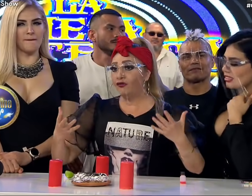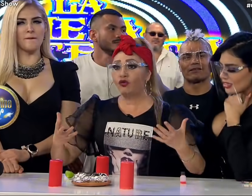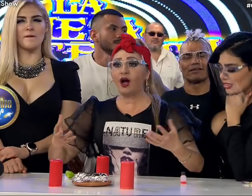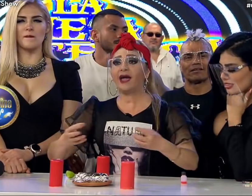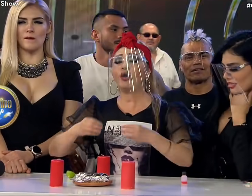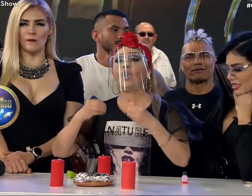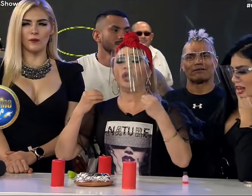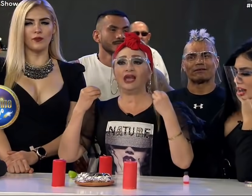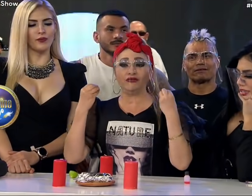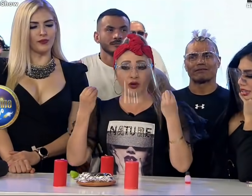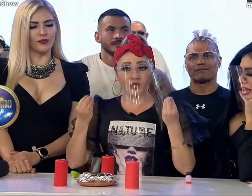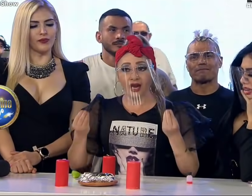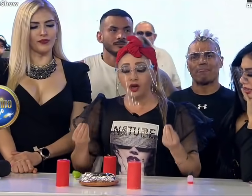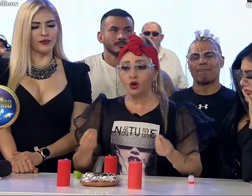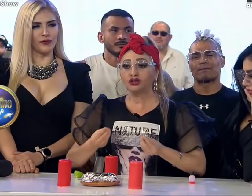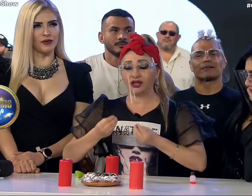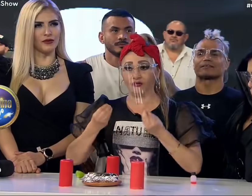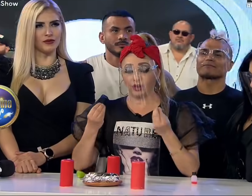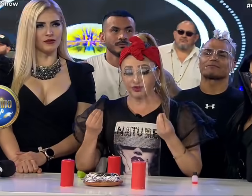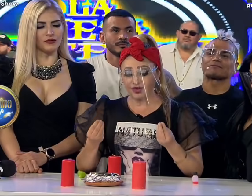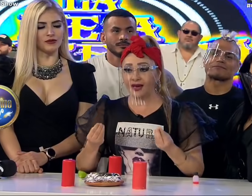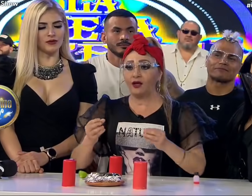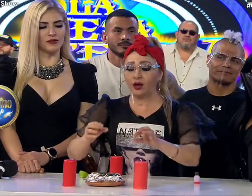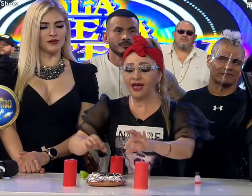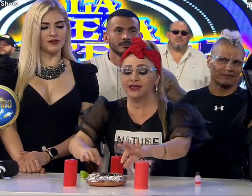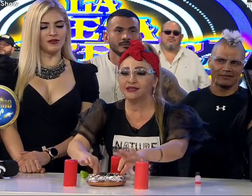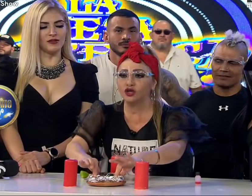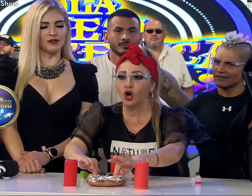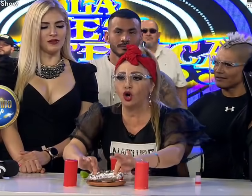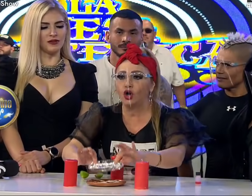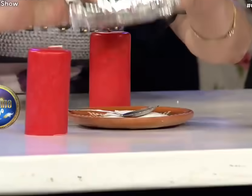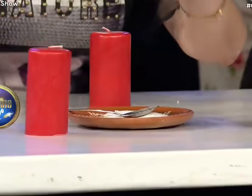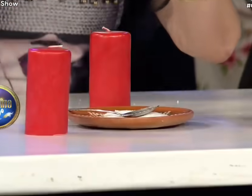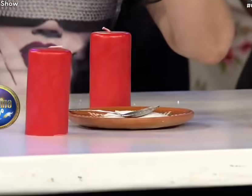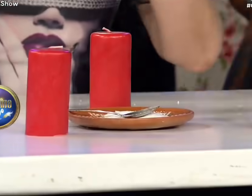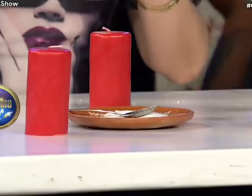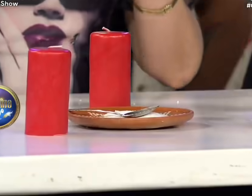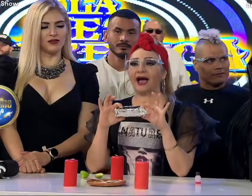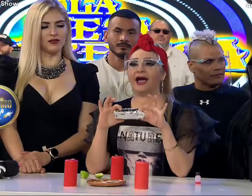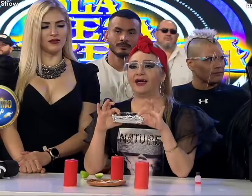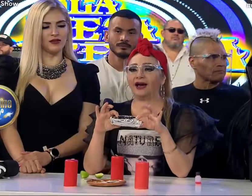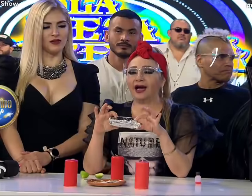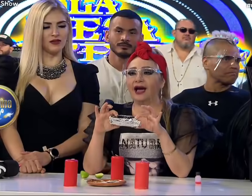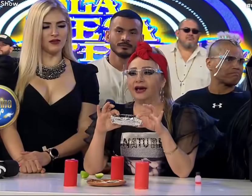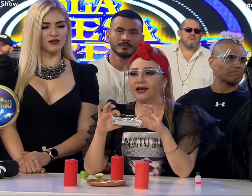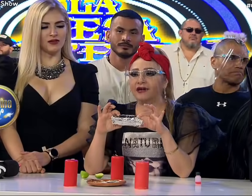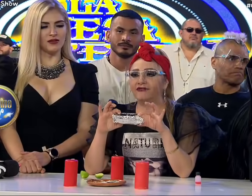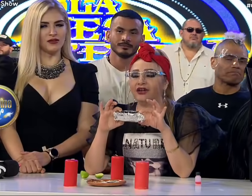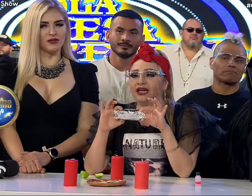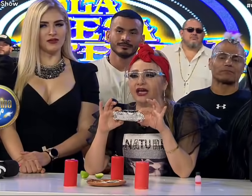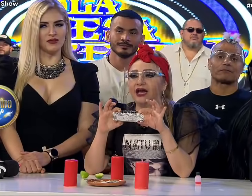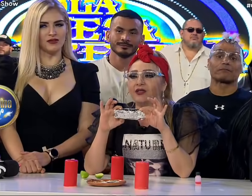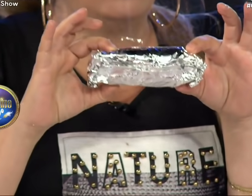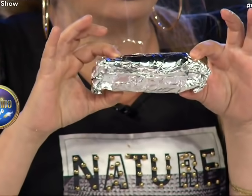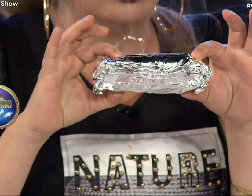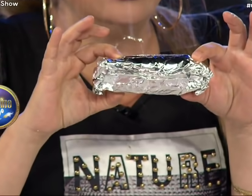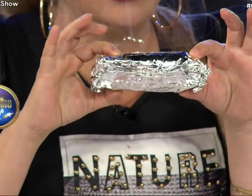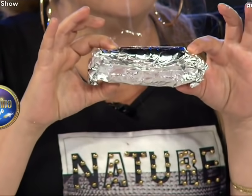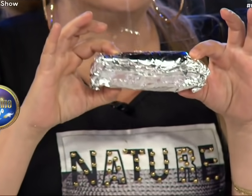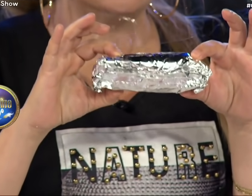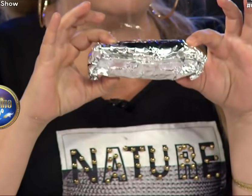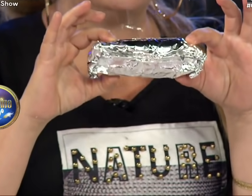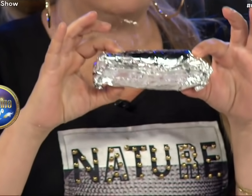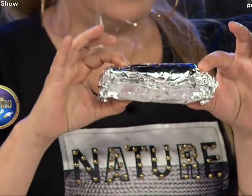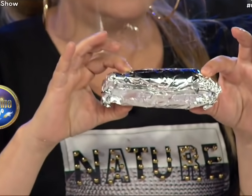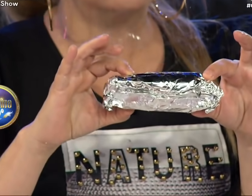activar el fuego de la luz, el fuego sagrado, esto va a ir a dar al refrigerador. Y